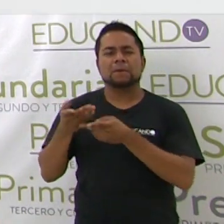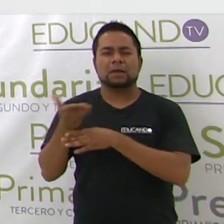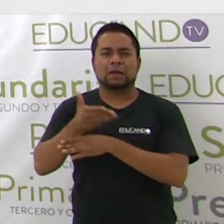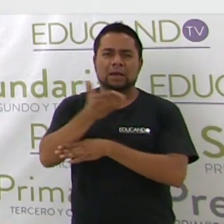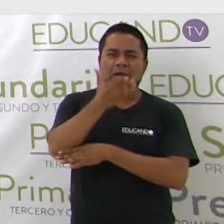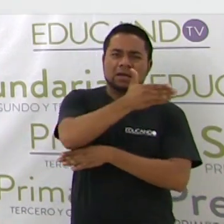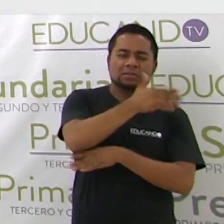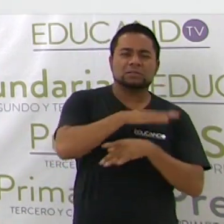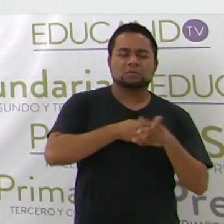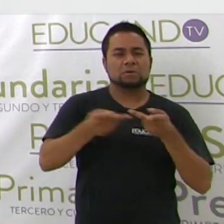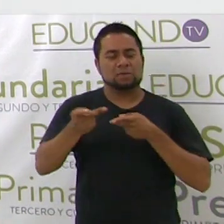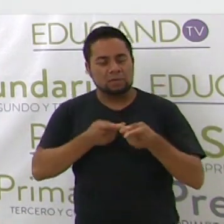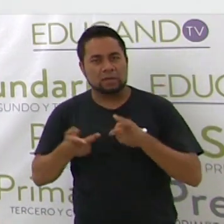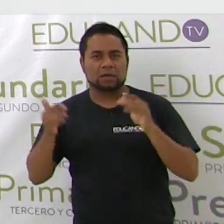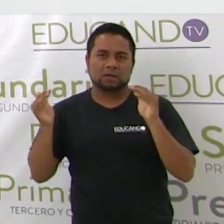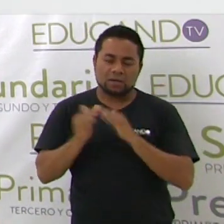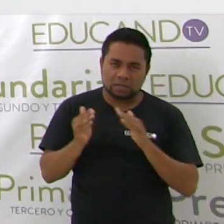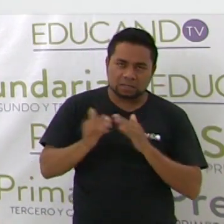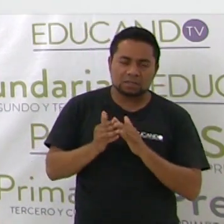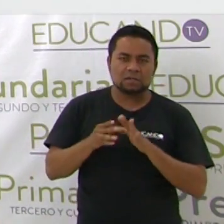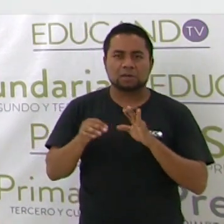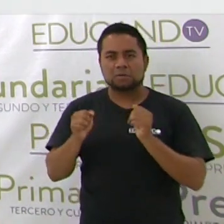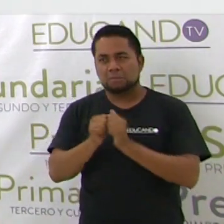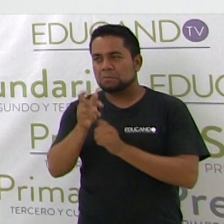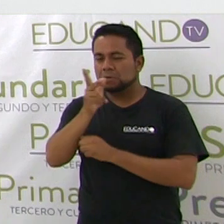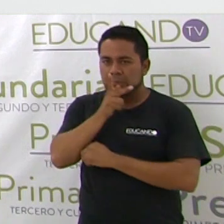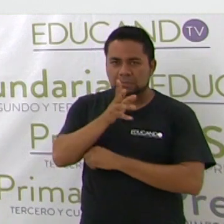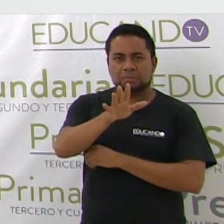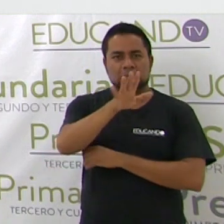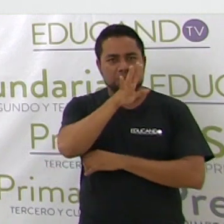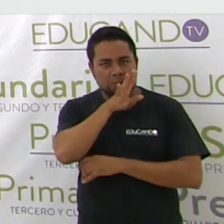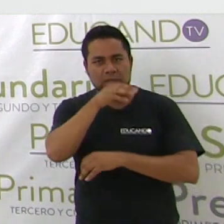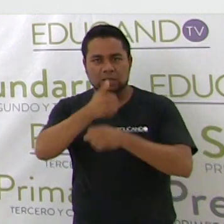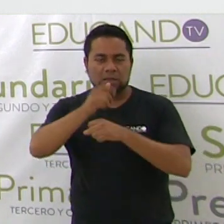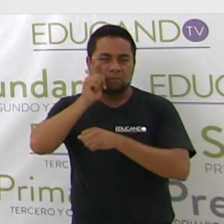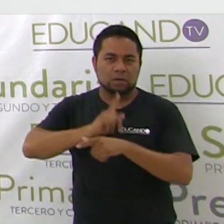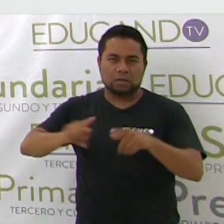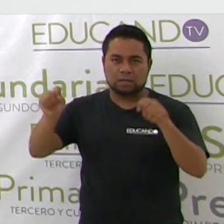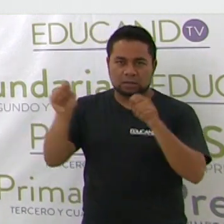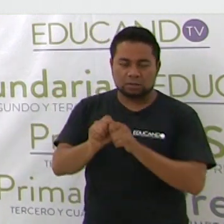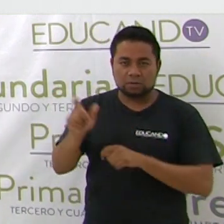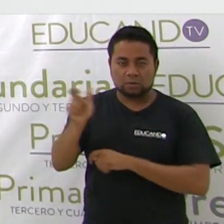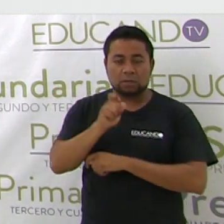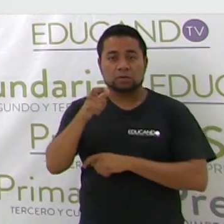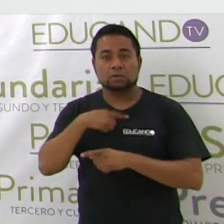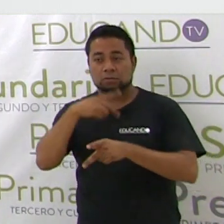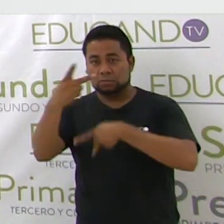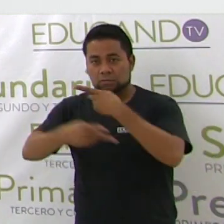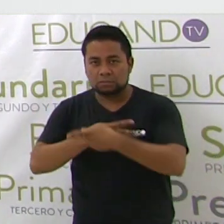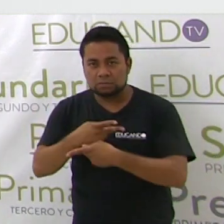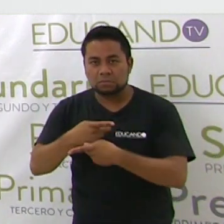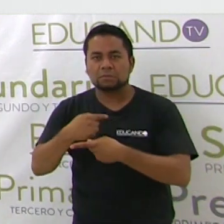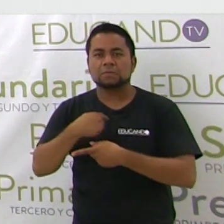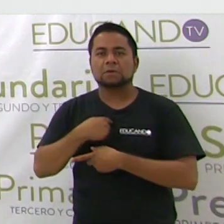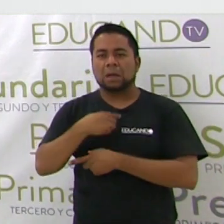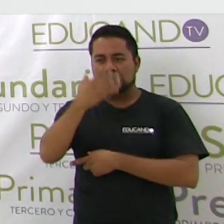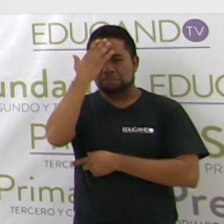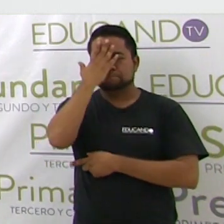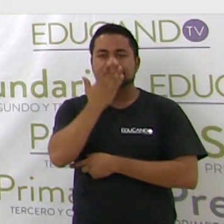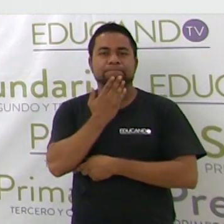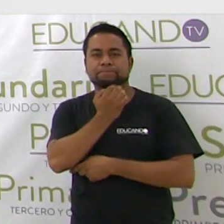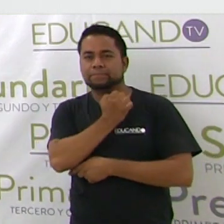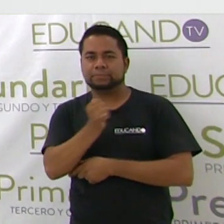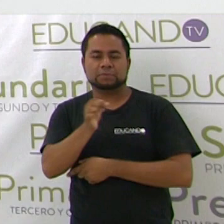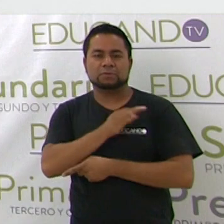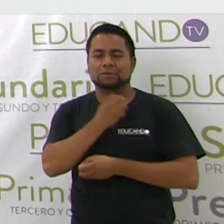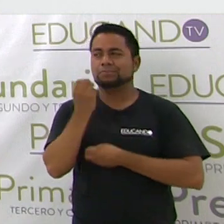practiqué muchas veces en mi casa, con mi mamá, con mi abuelita, con mi tío, y cuando ya llegué, pues ya tenía muchos más elementos.